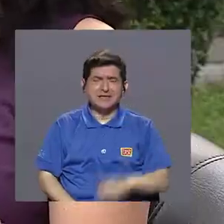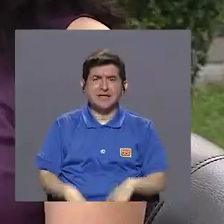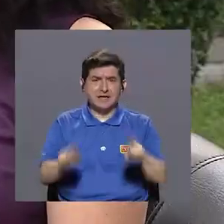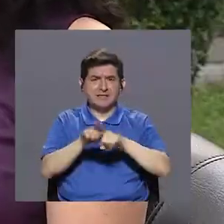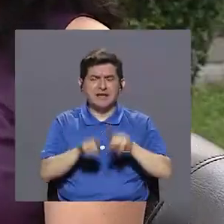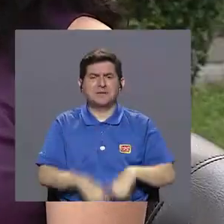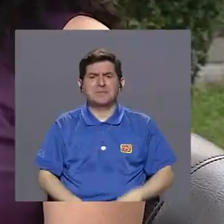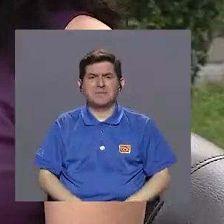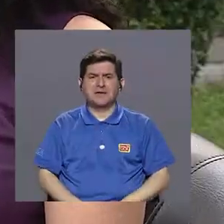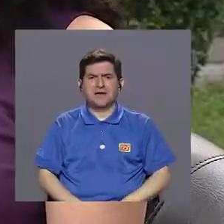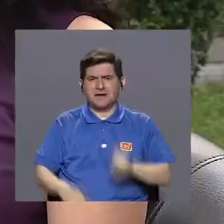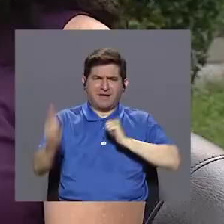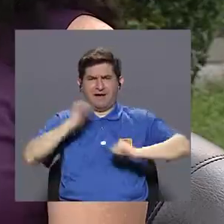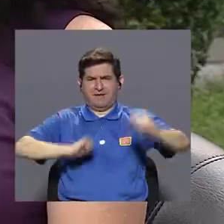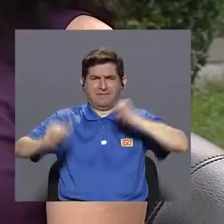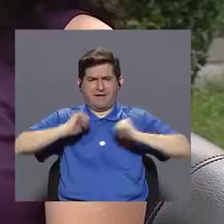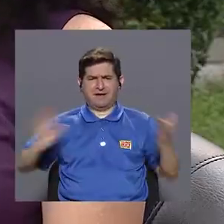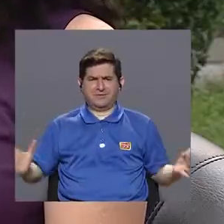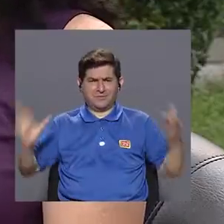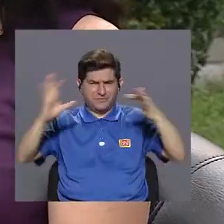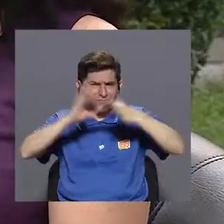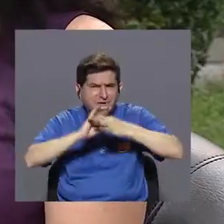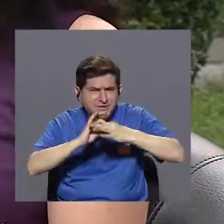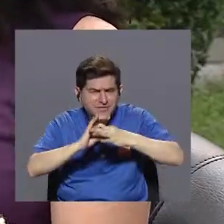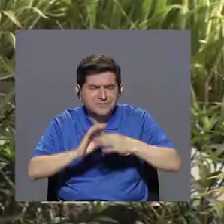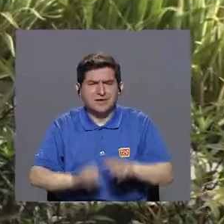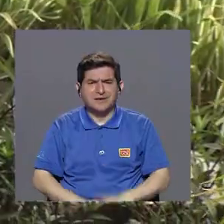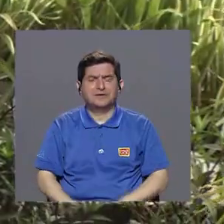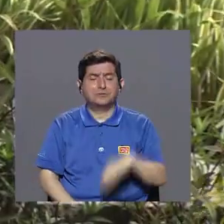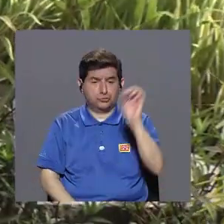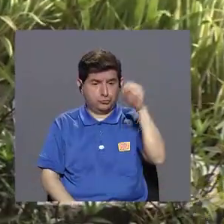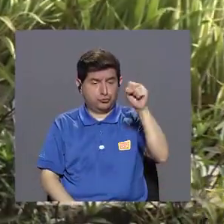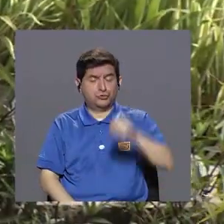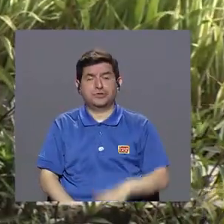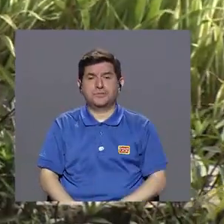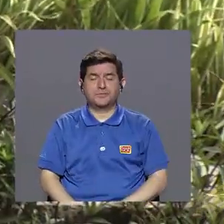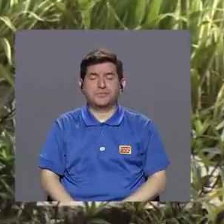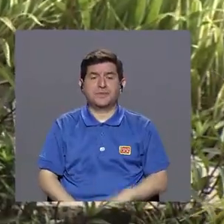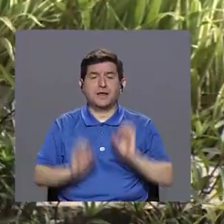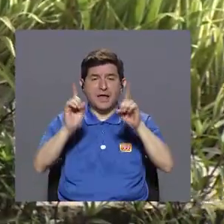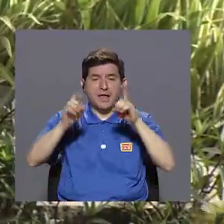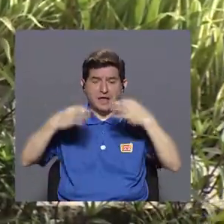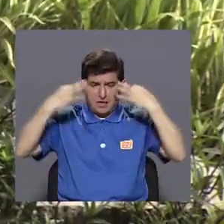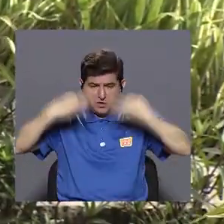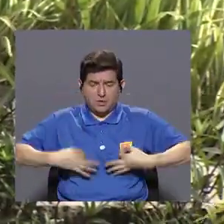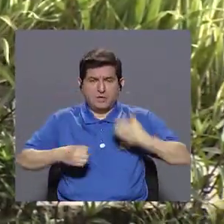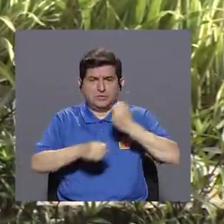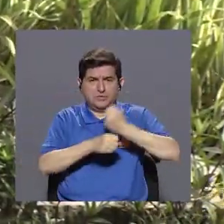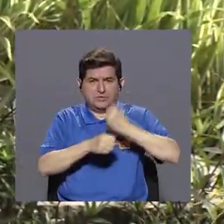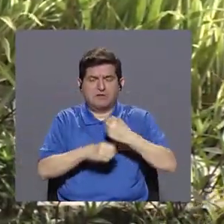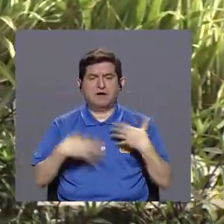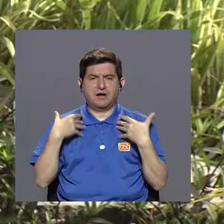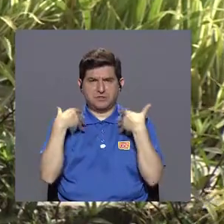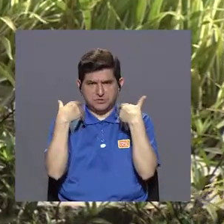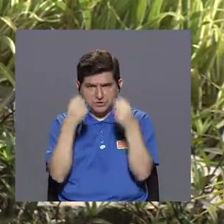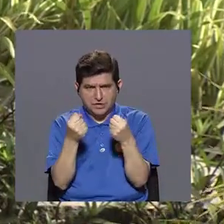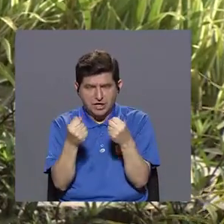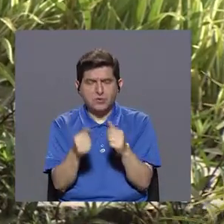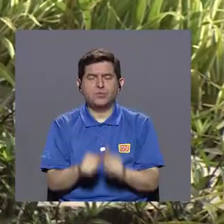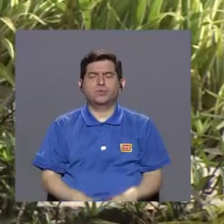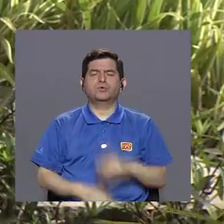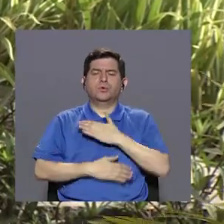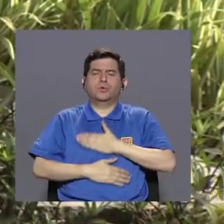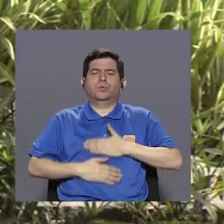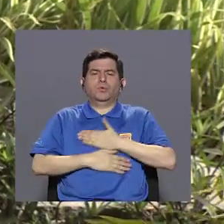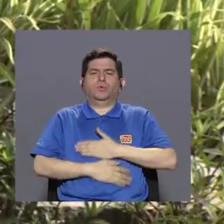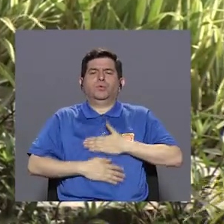artes dramáticas, incluso también temas relacionados con... Sí, correcto. Digamos, educación física, trabaja el tema de salud, de